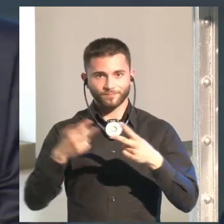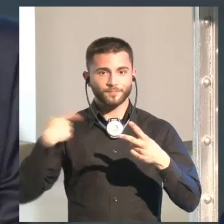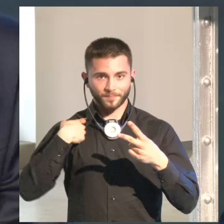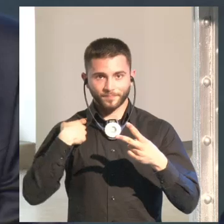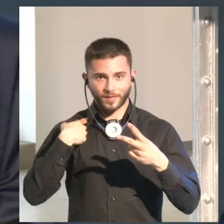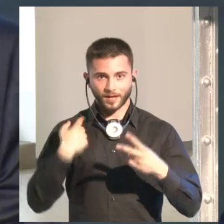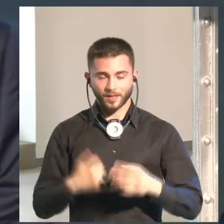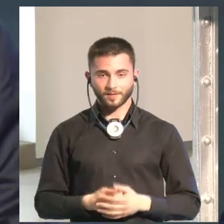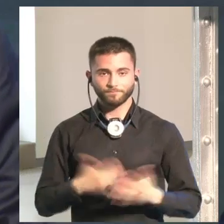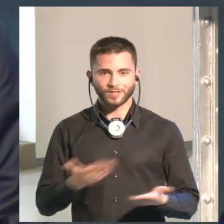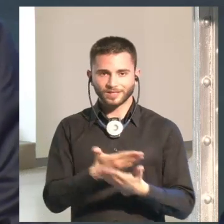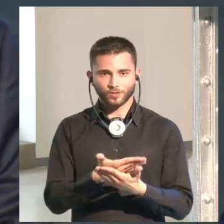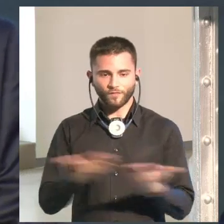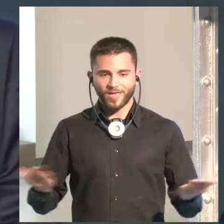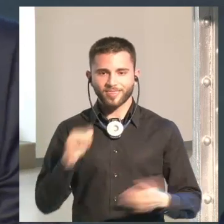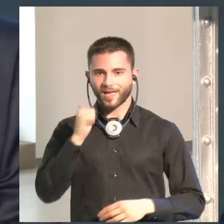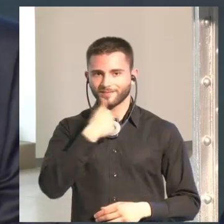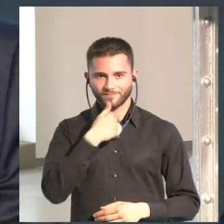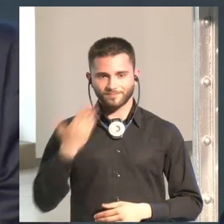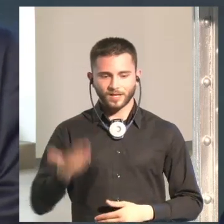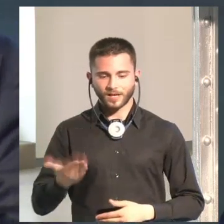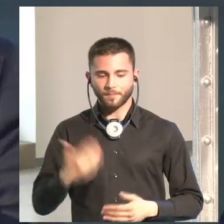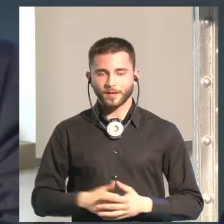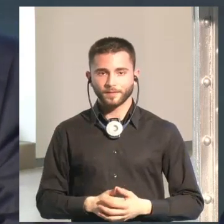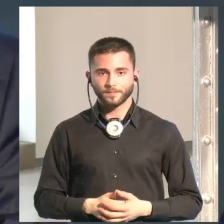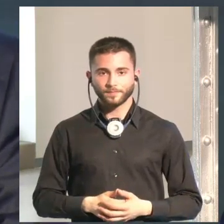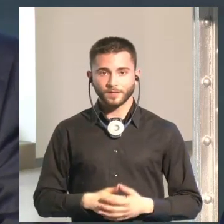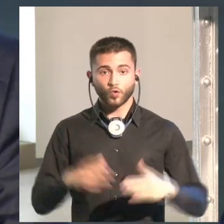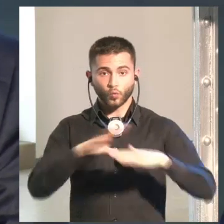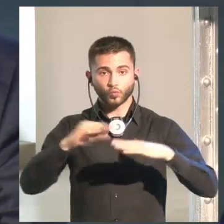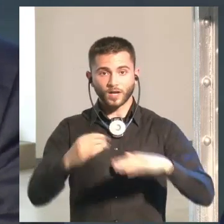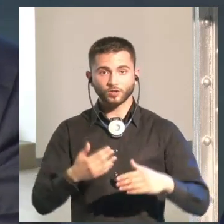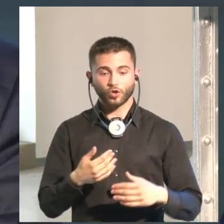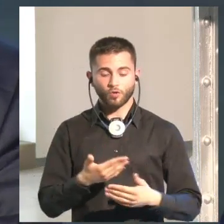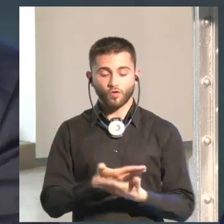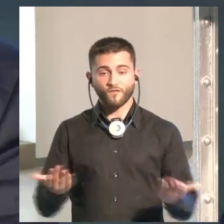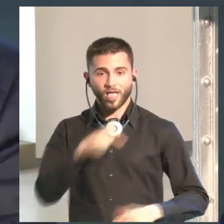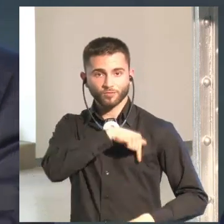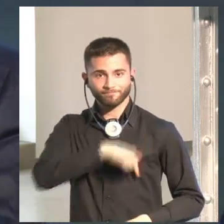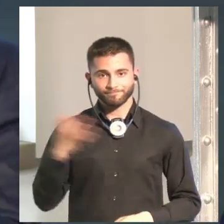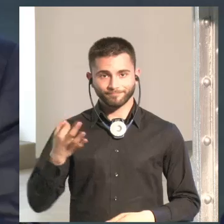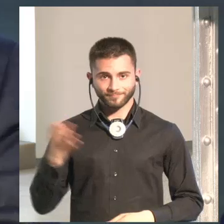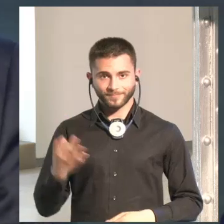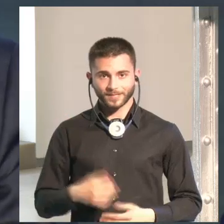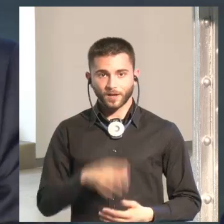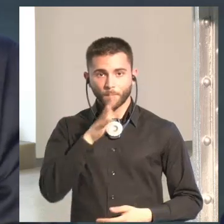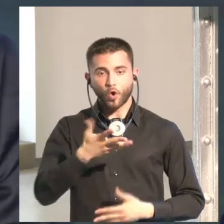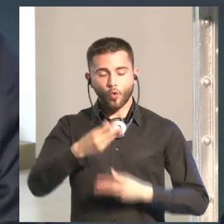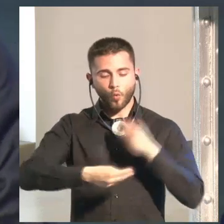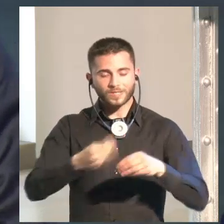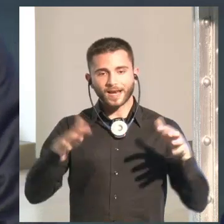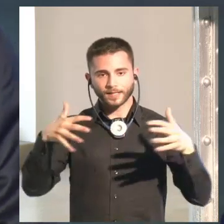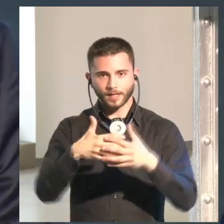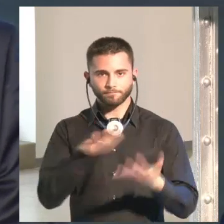tanto, la confianza es clave aquí y los usuarios tienen que sentirse confiados para maximizar su uso de